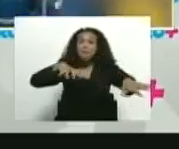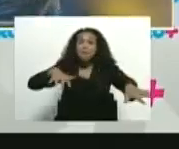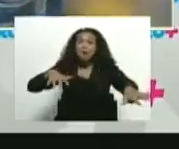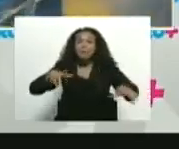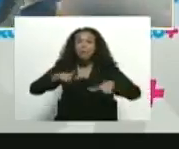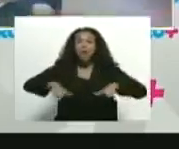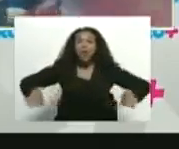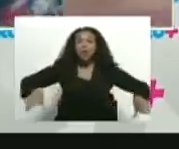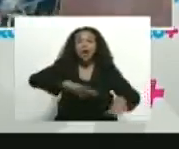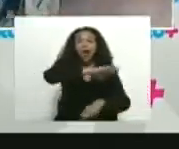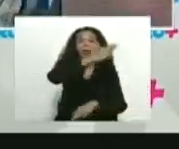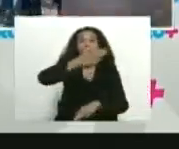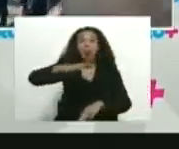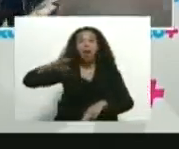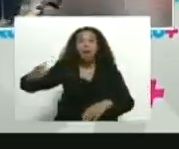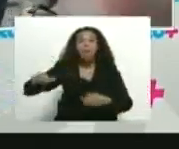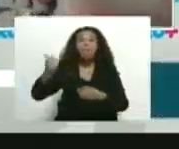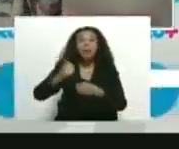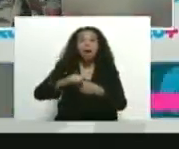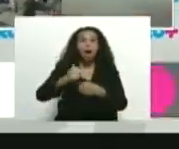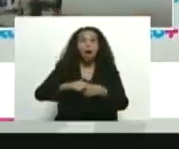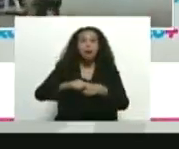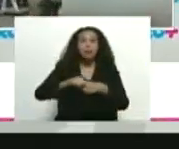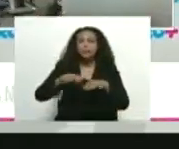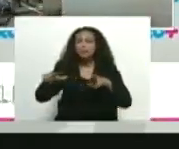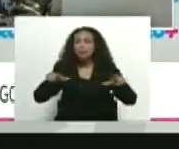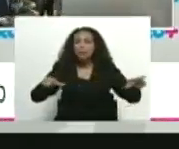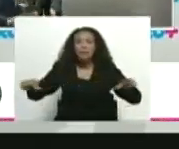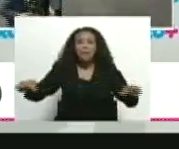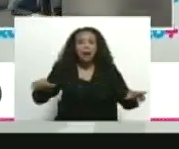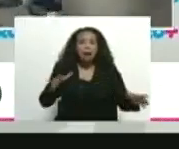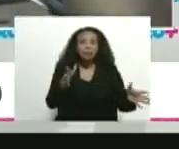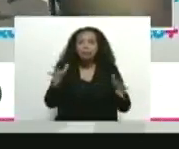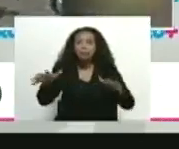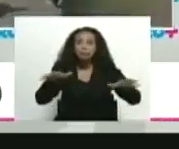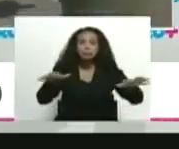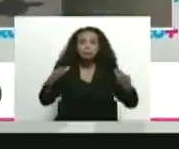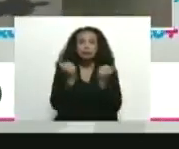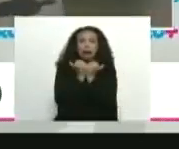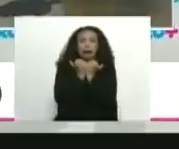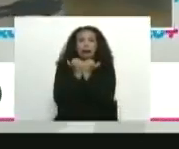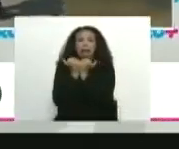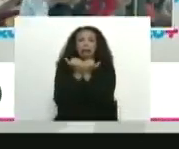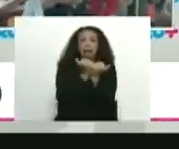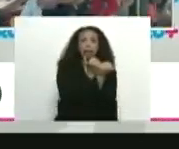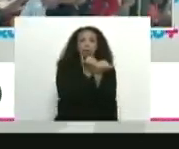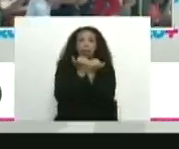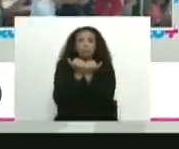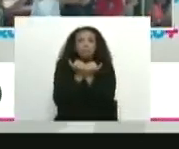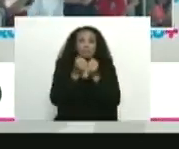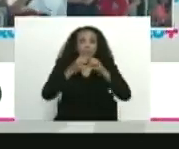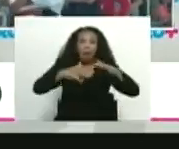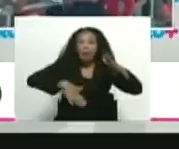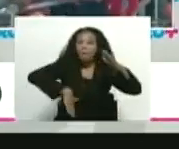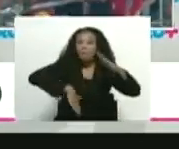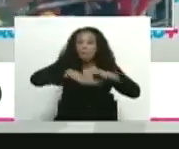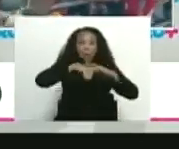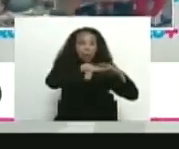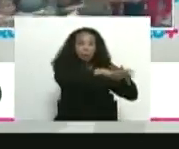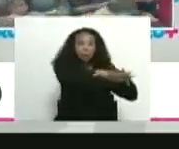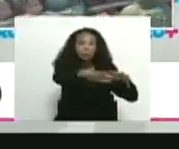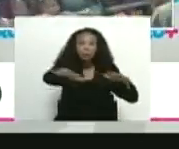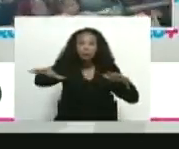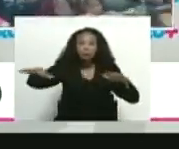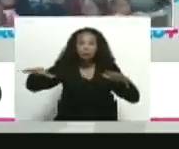del lago. Por todos lados donde se metía había gente. Llenaron full toda la zona